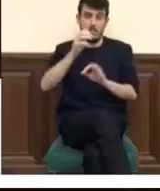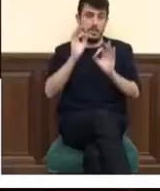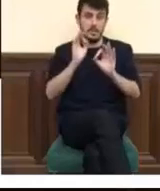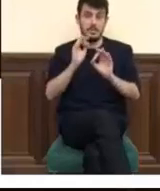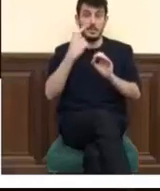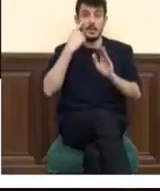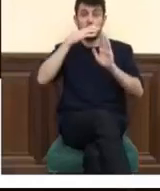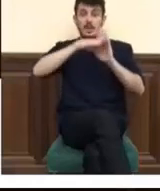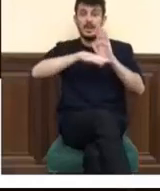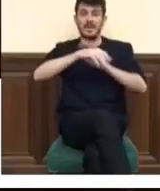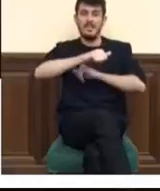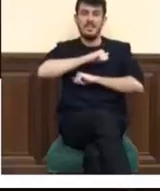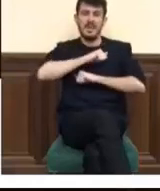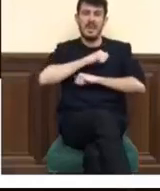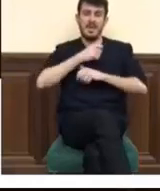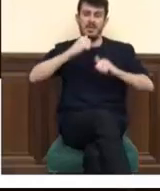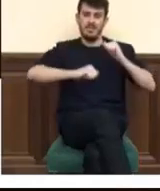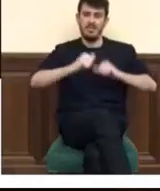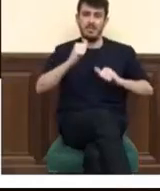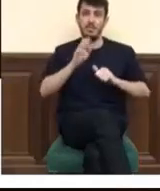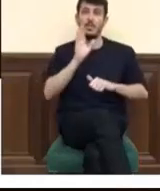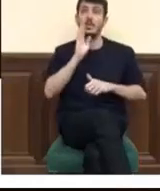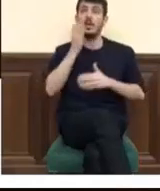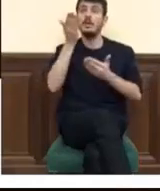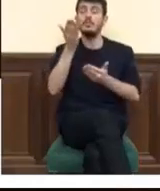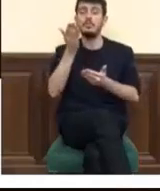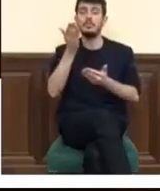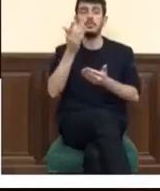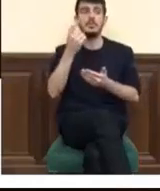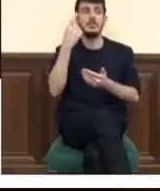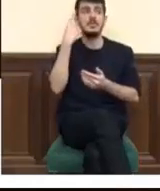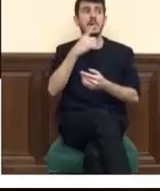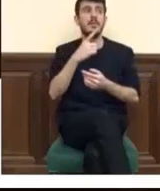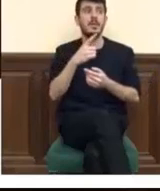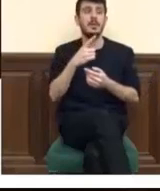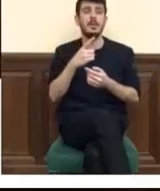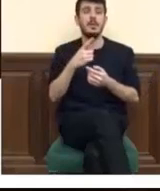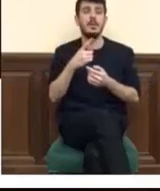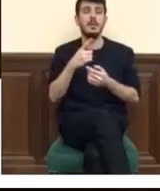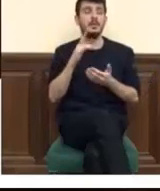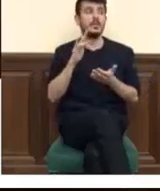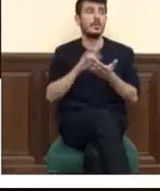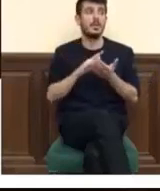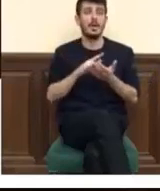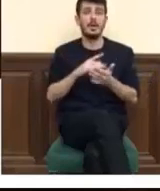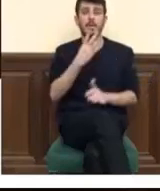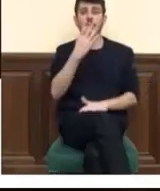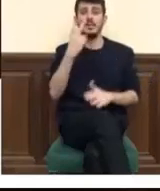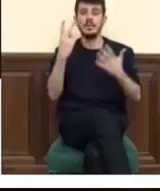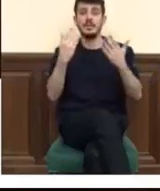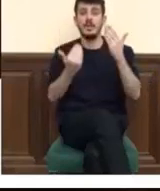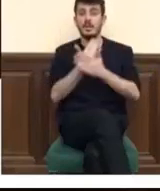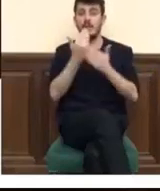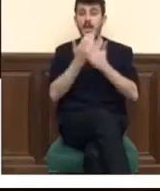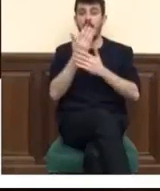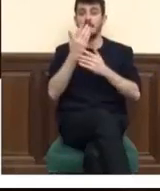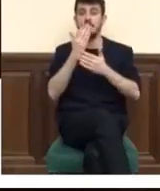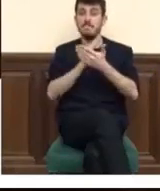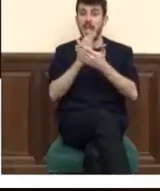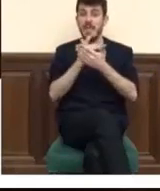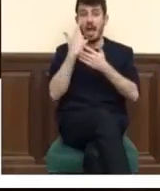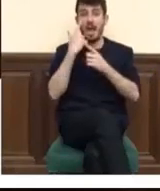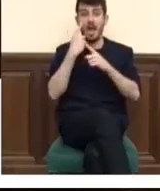espera quirúrgica, usted la ha mencionado. ¿Sabe cómo se llega a esos 47 días de media de la lista de